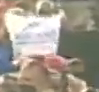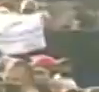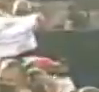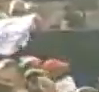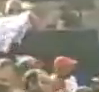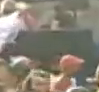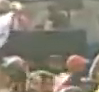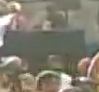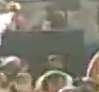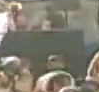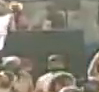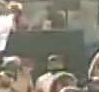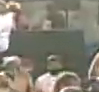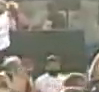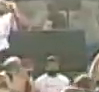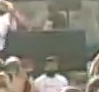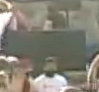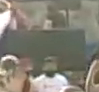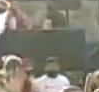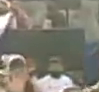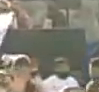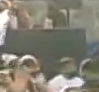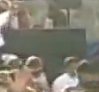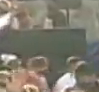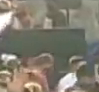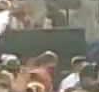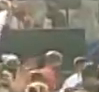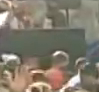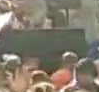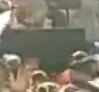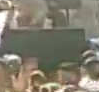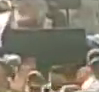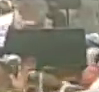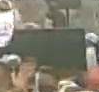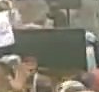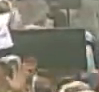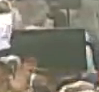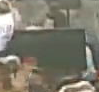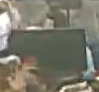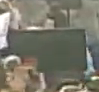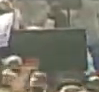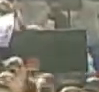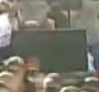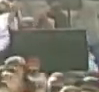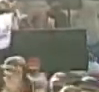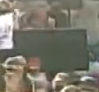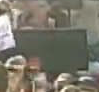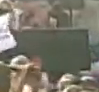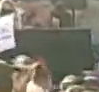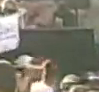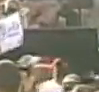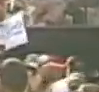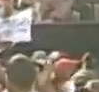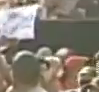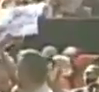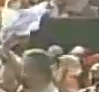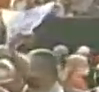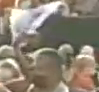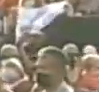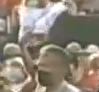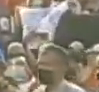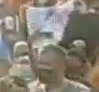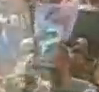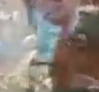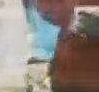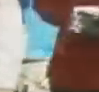de enero de 1958 y lo que fue la victoria de un pueblo que hoy se